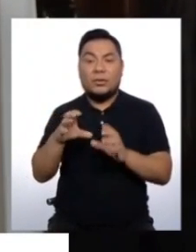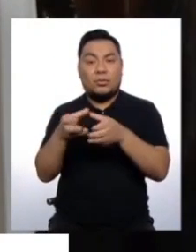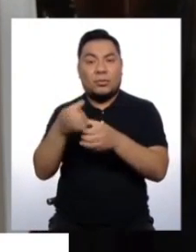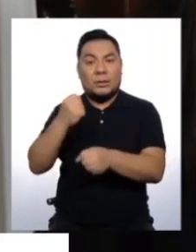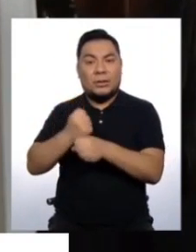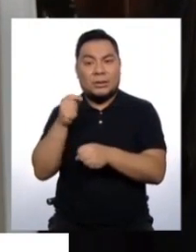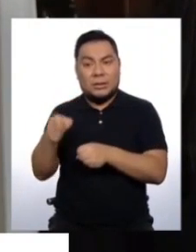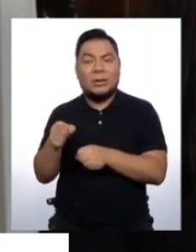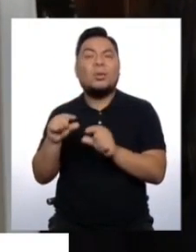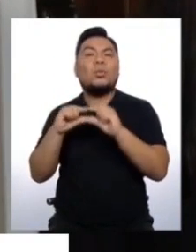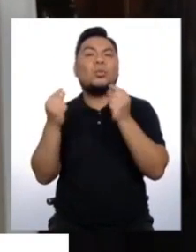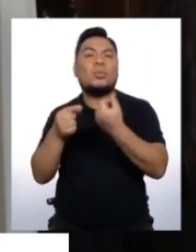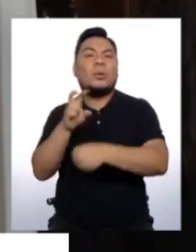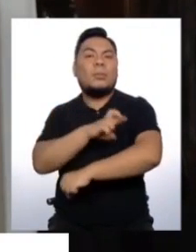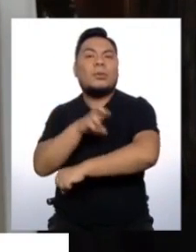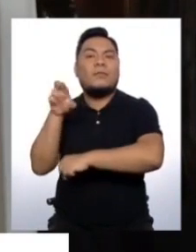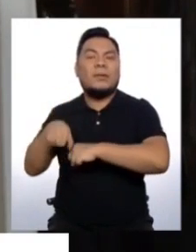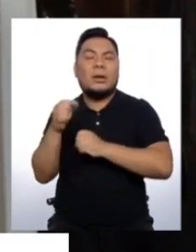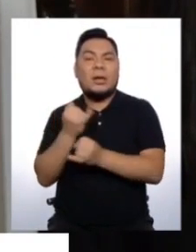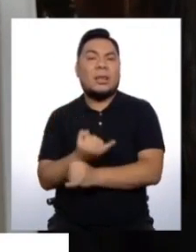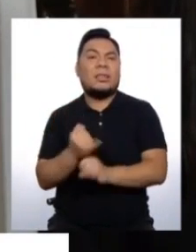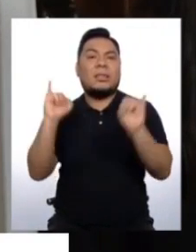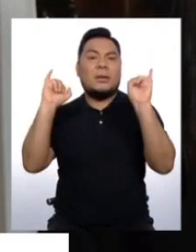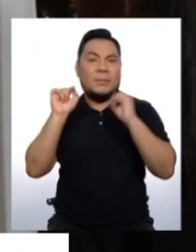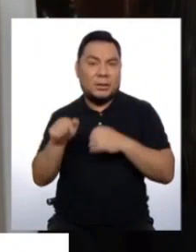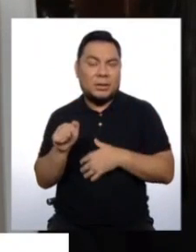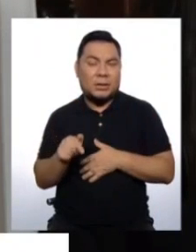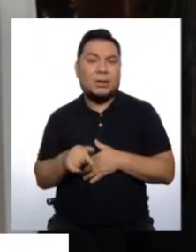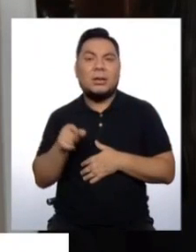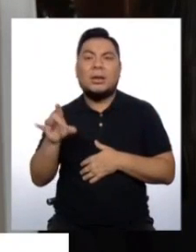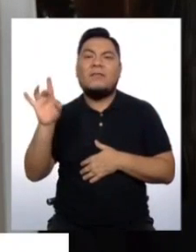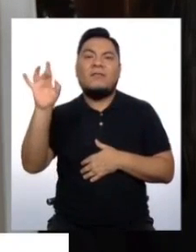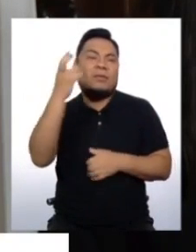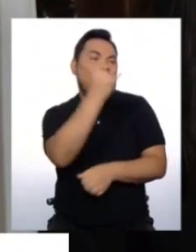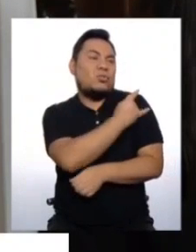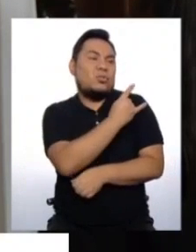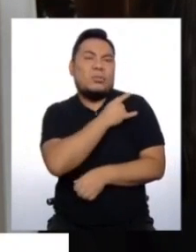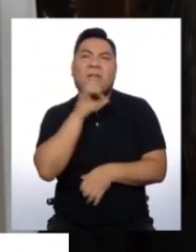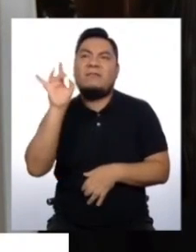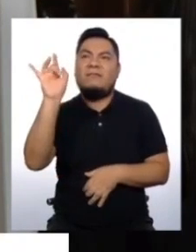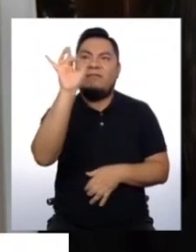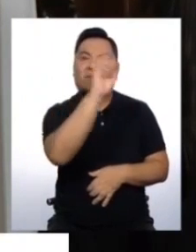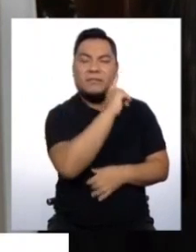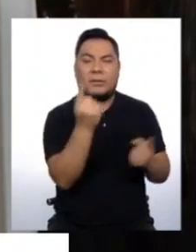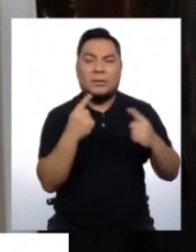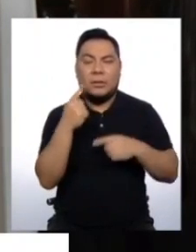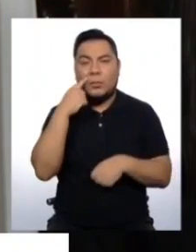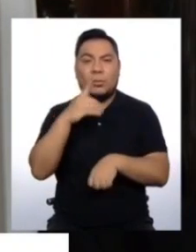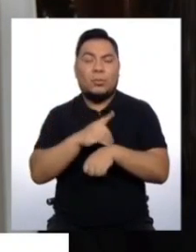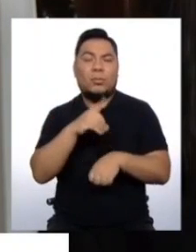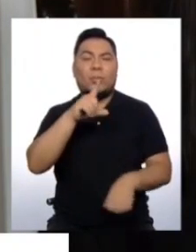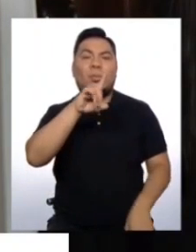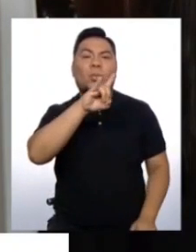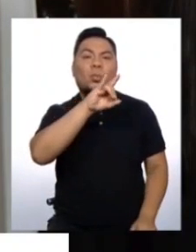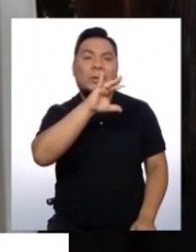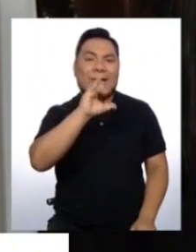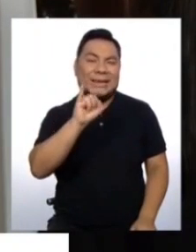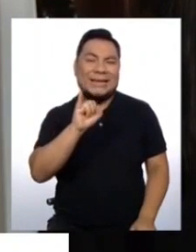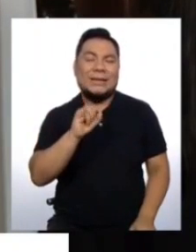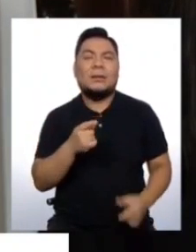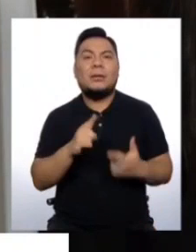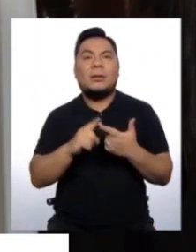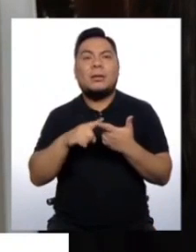son un grupo de profesionales independientes de varias universidades. Está el doctor Willy Lescano, el